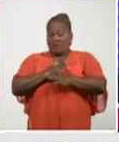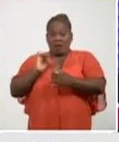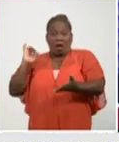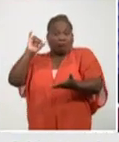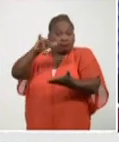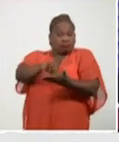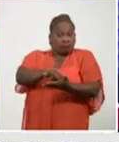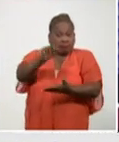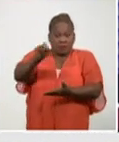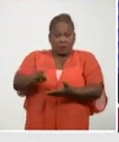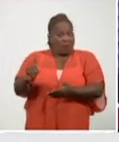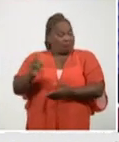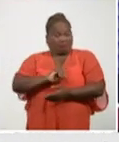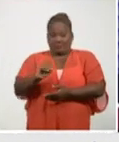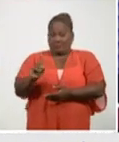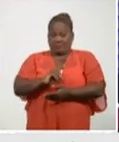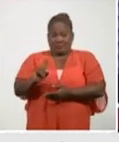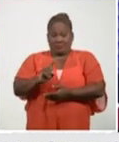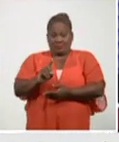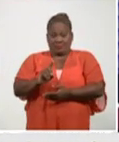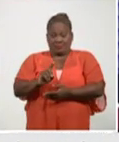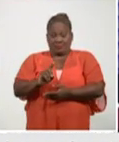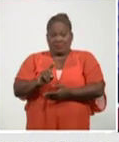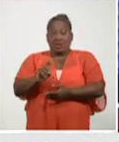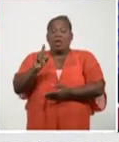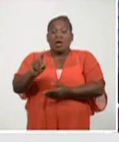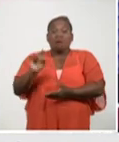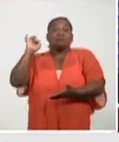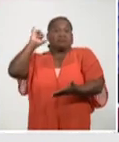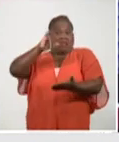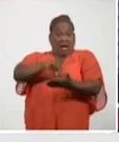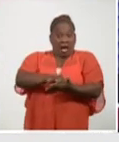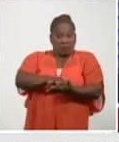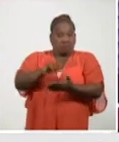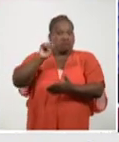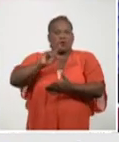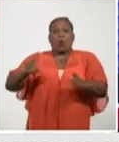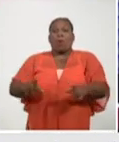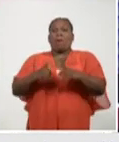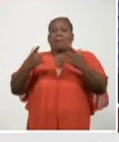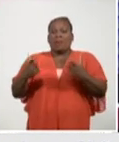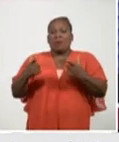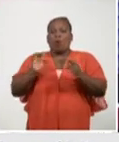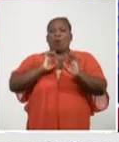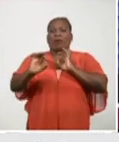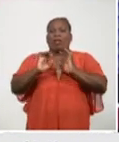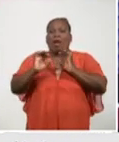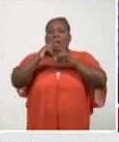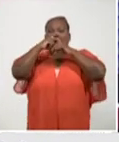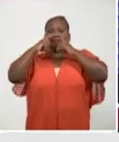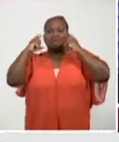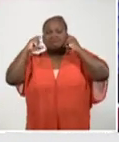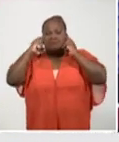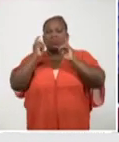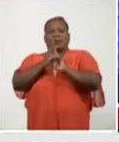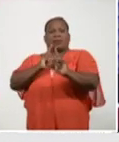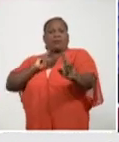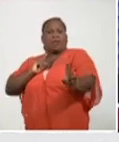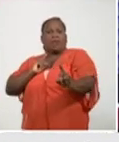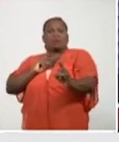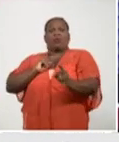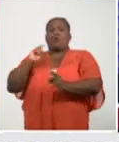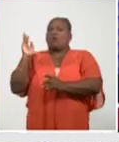los viajeros y porque no cumplimos con los protocolos que están muy bien establecidos y